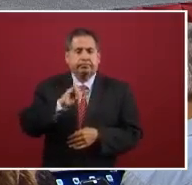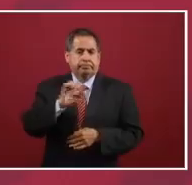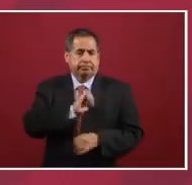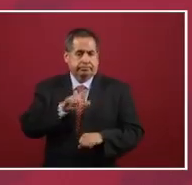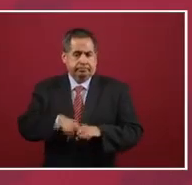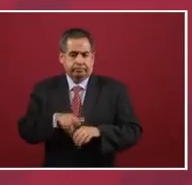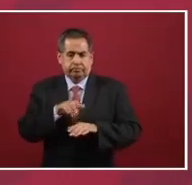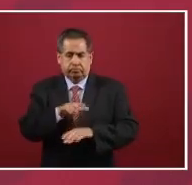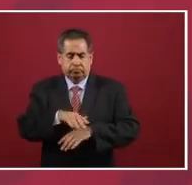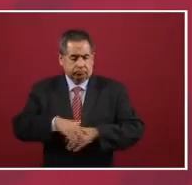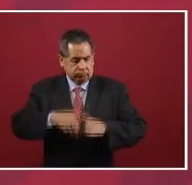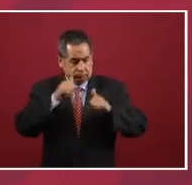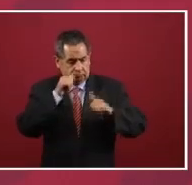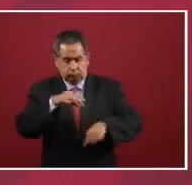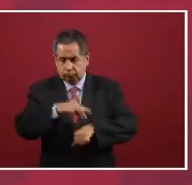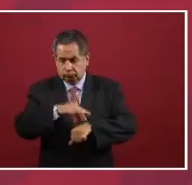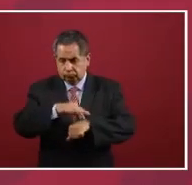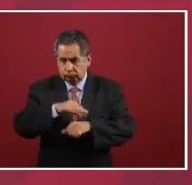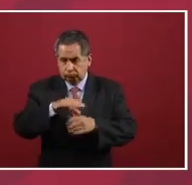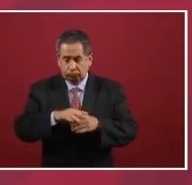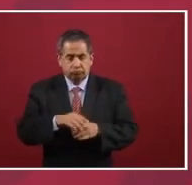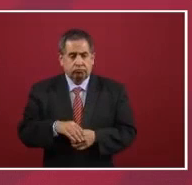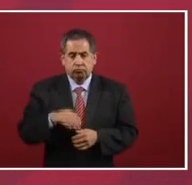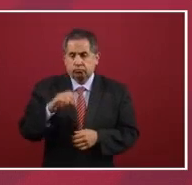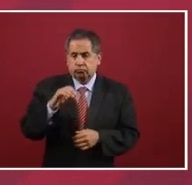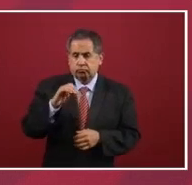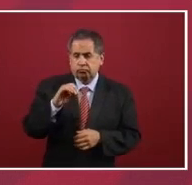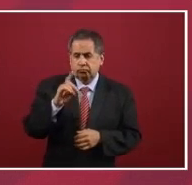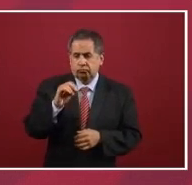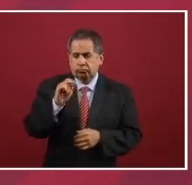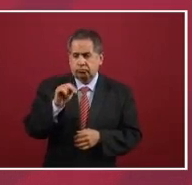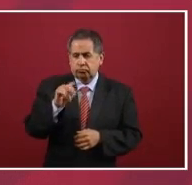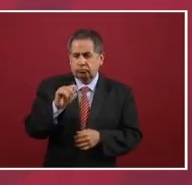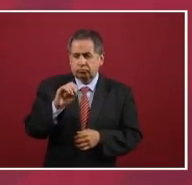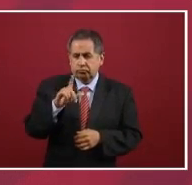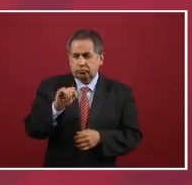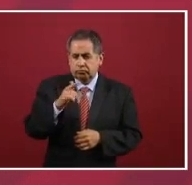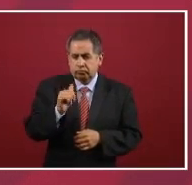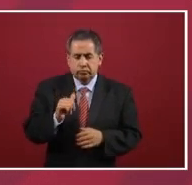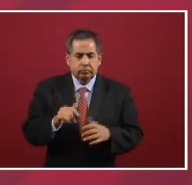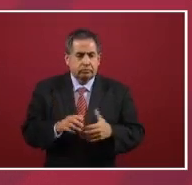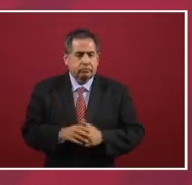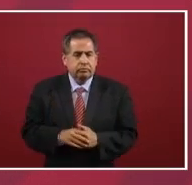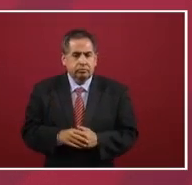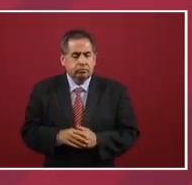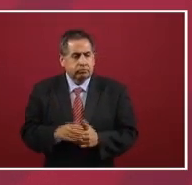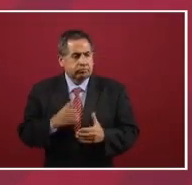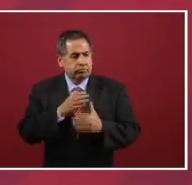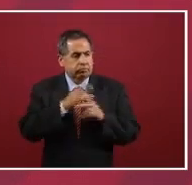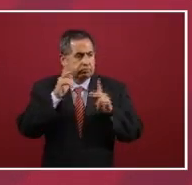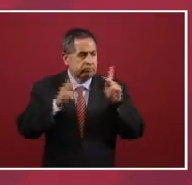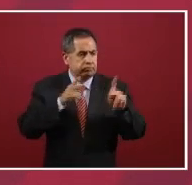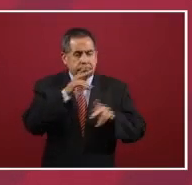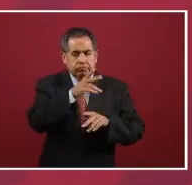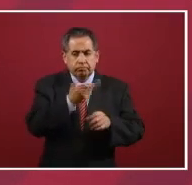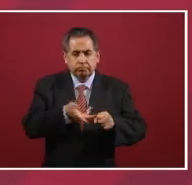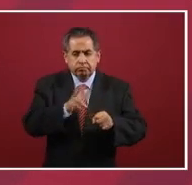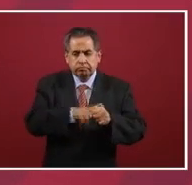en atención médica, la odontología es lo mismo. Estoy visitando